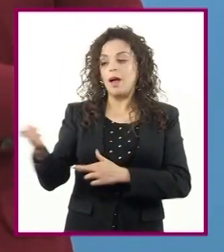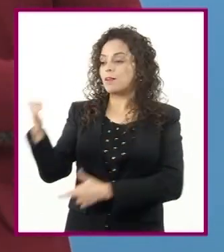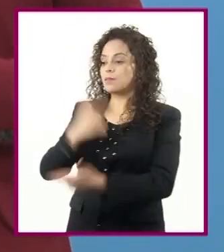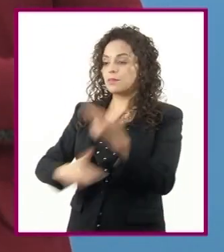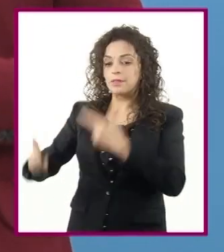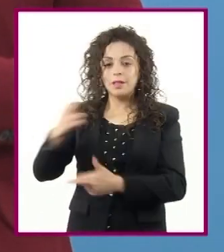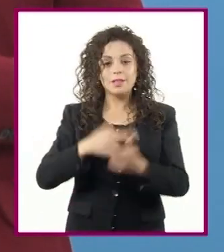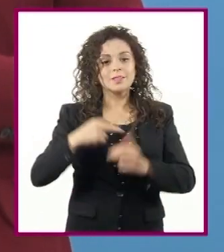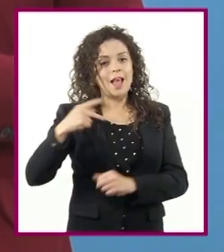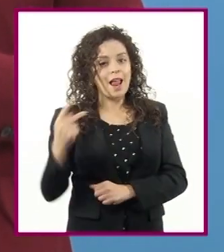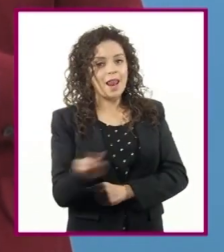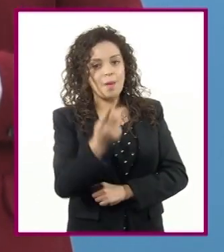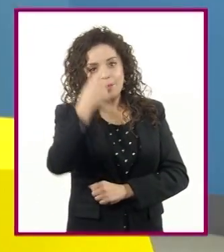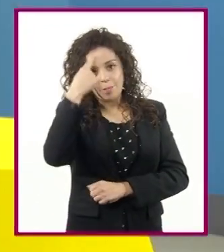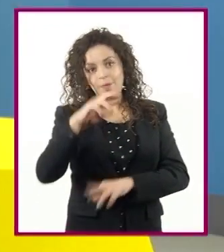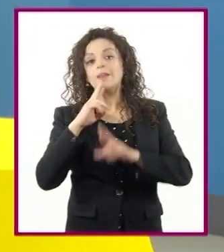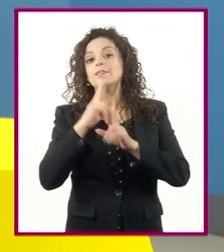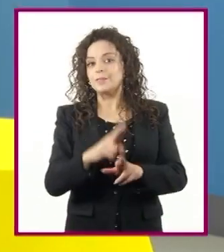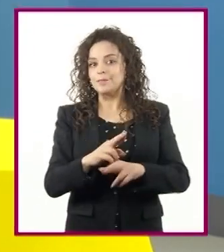pregunta.